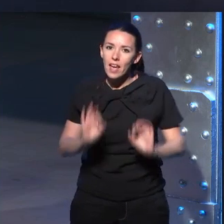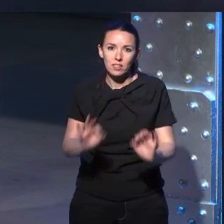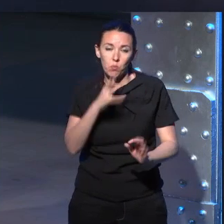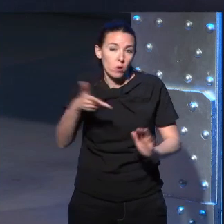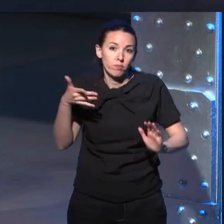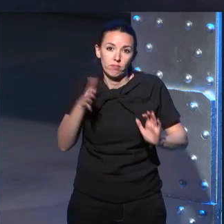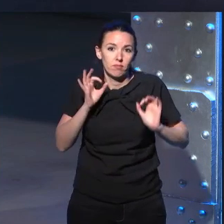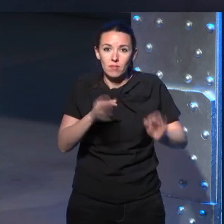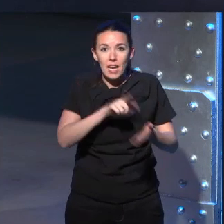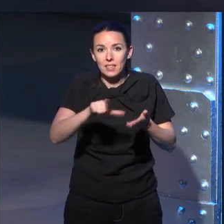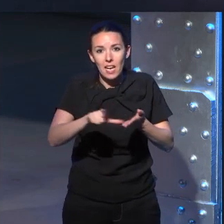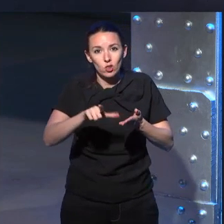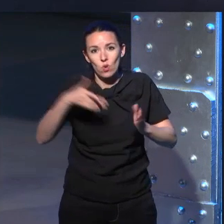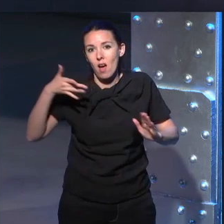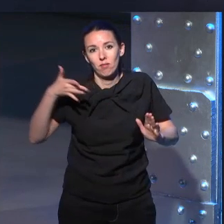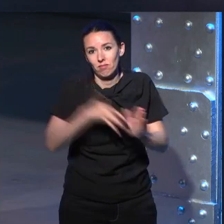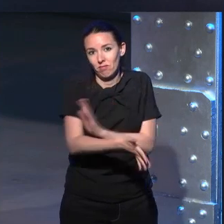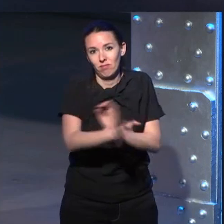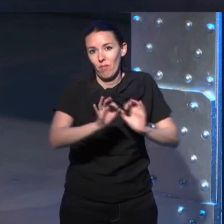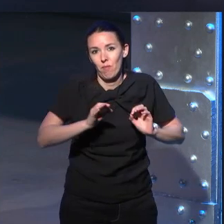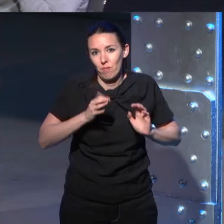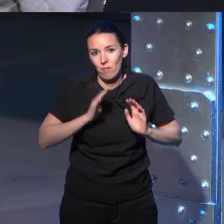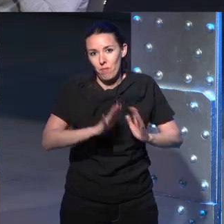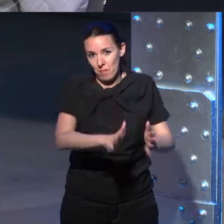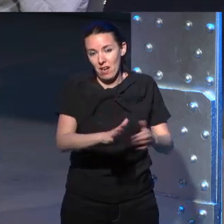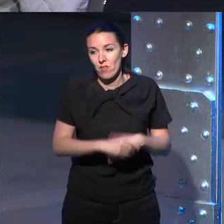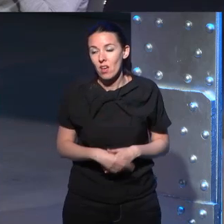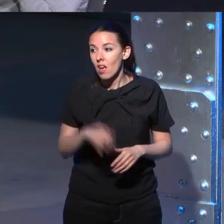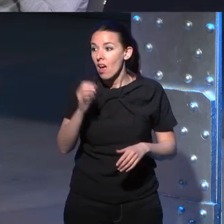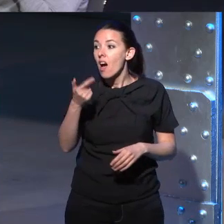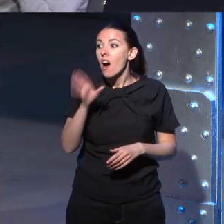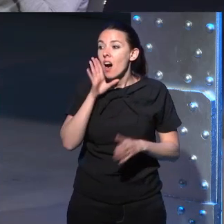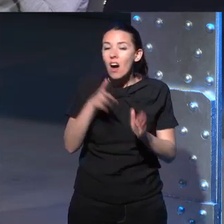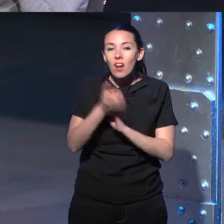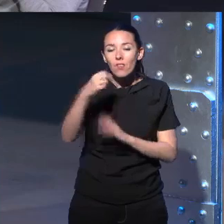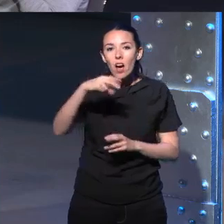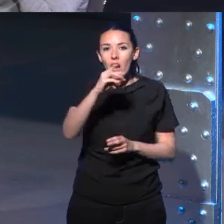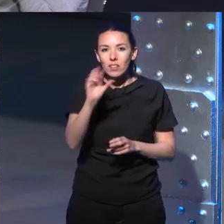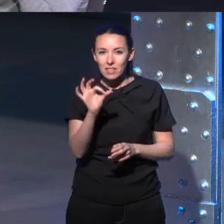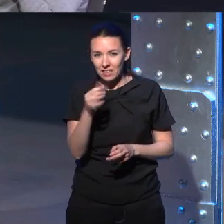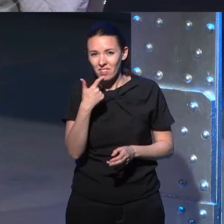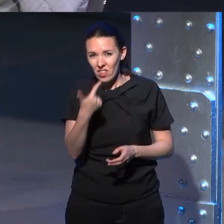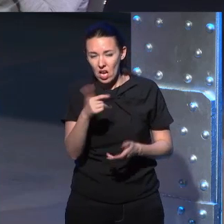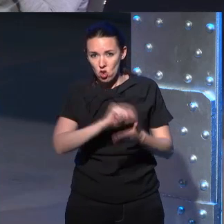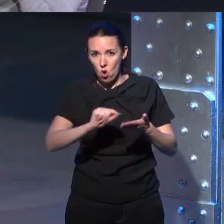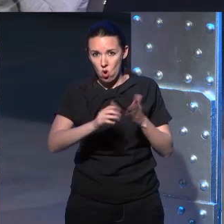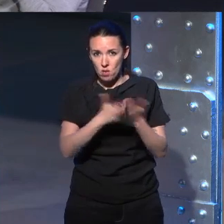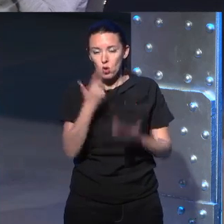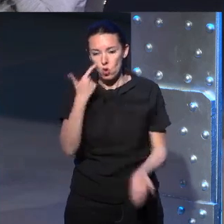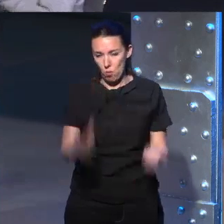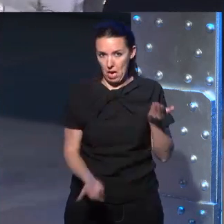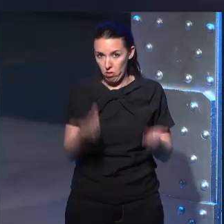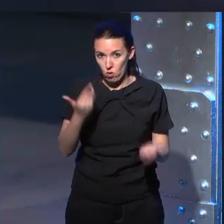permanece, ¿no? Por cierto, Andrés decía que escribí este libro. Les voy a hacer una comparación.